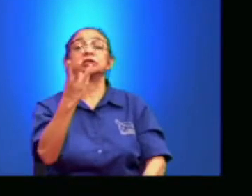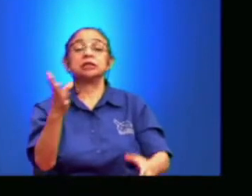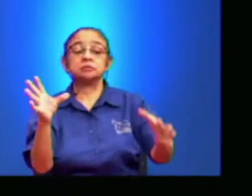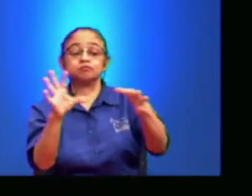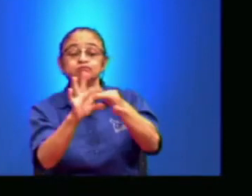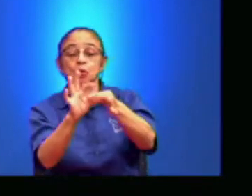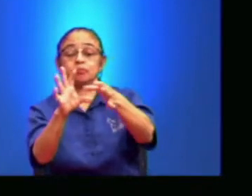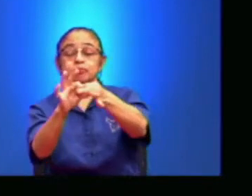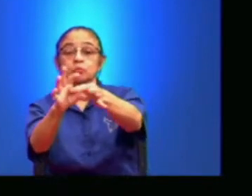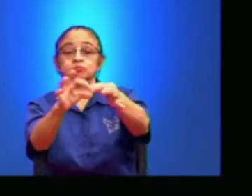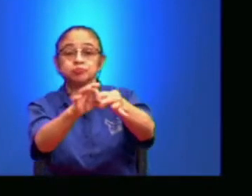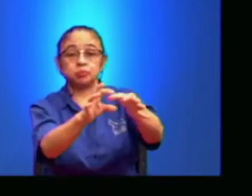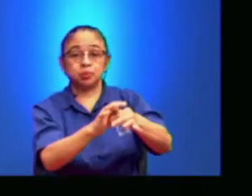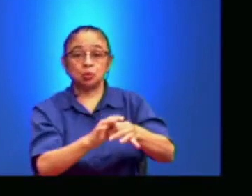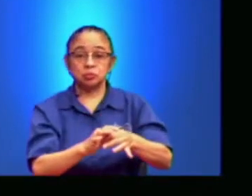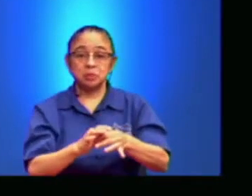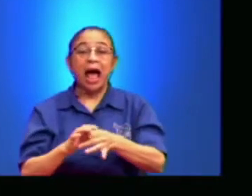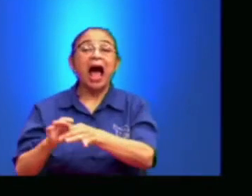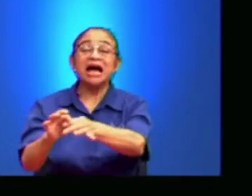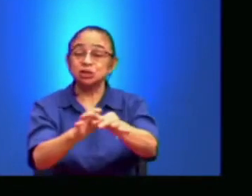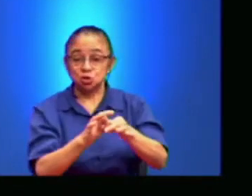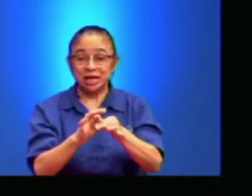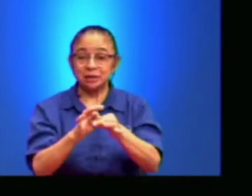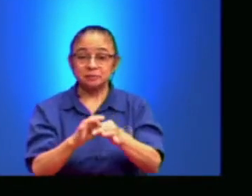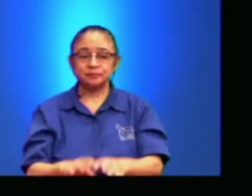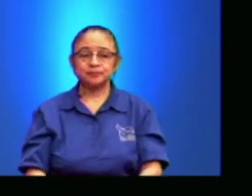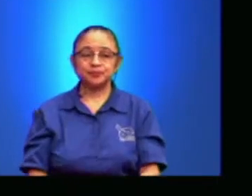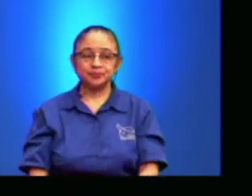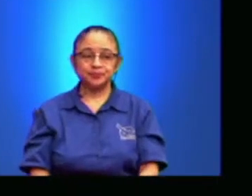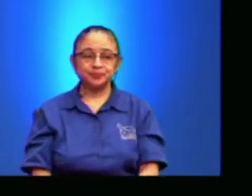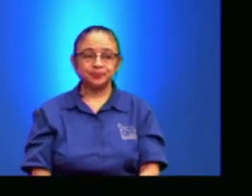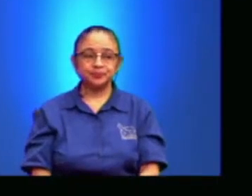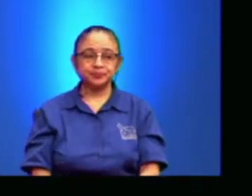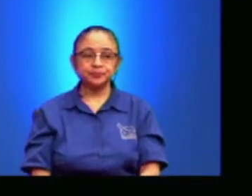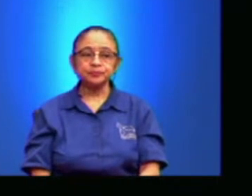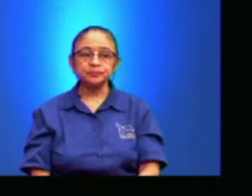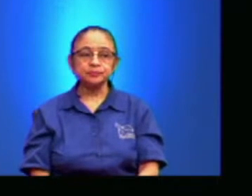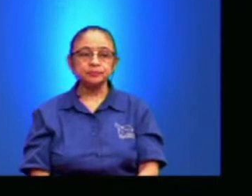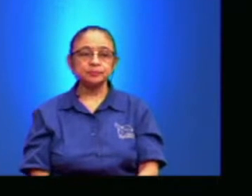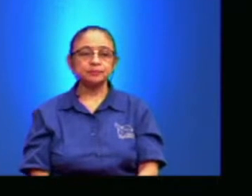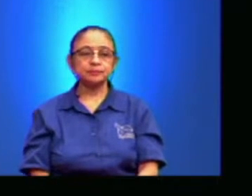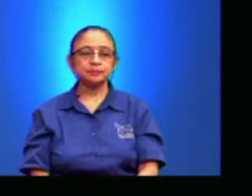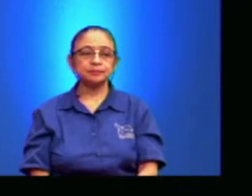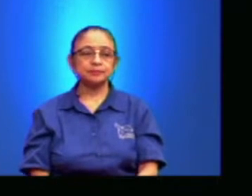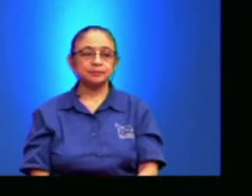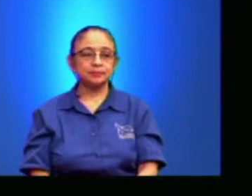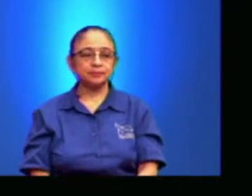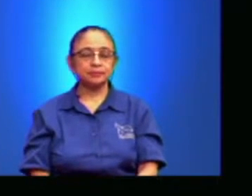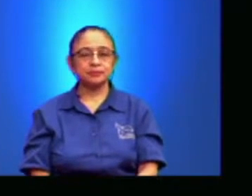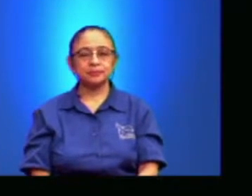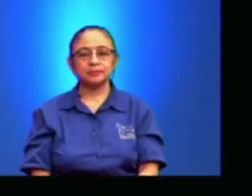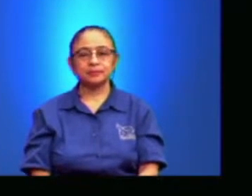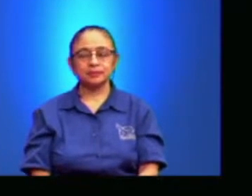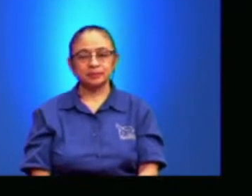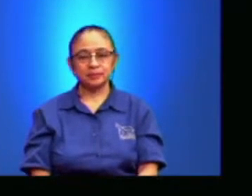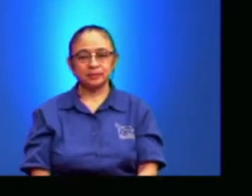pares d es esta otra cosa cuando aparece solo en una referencia